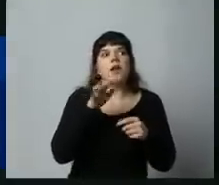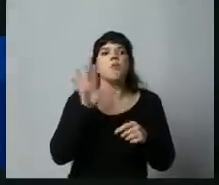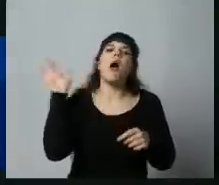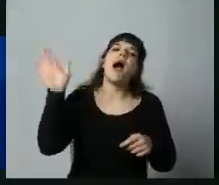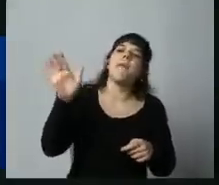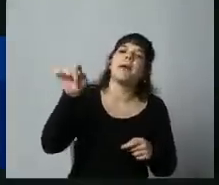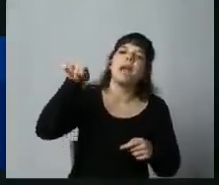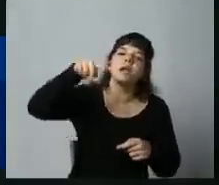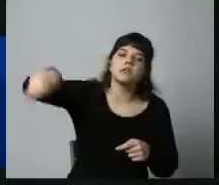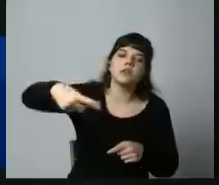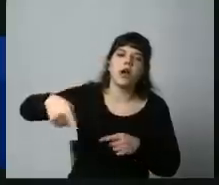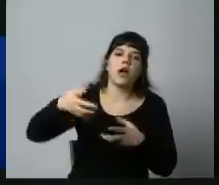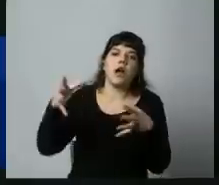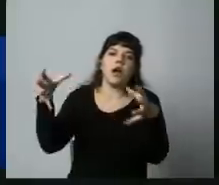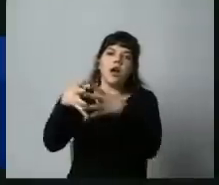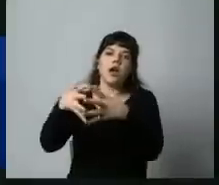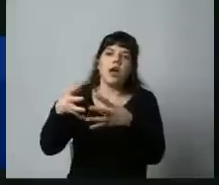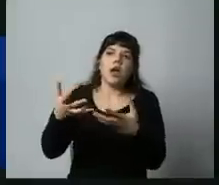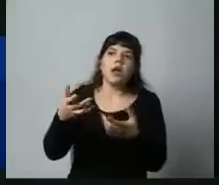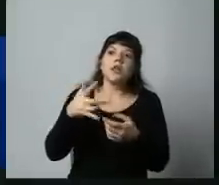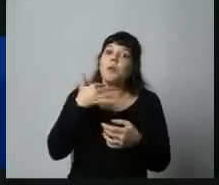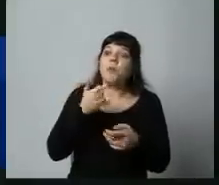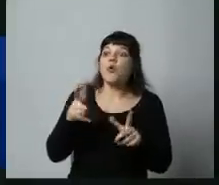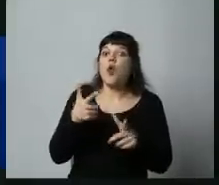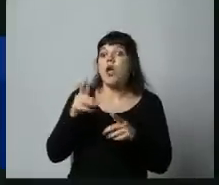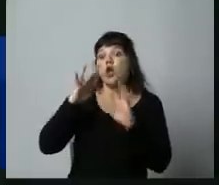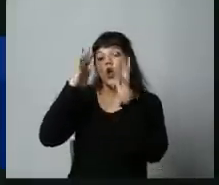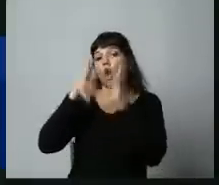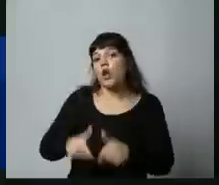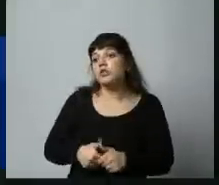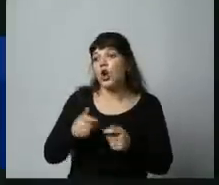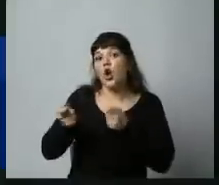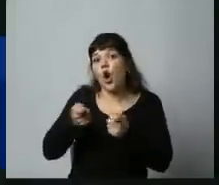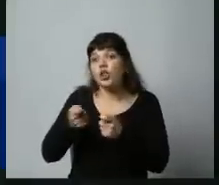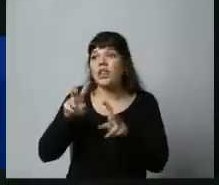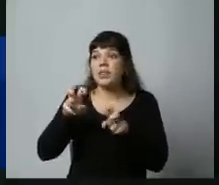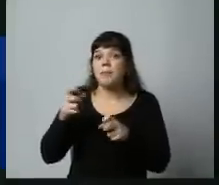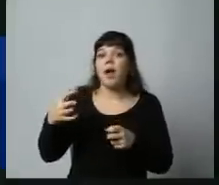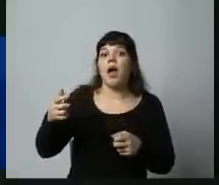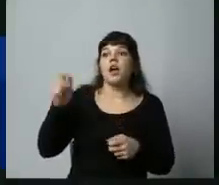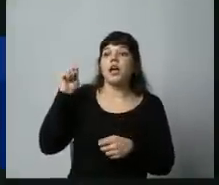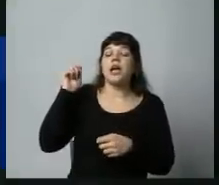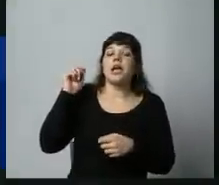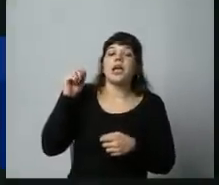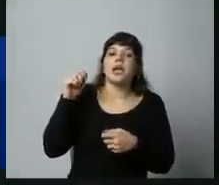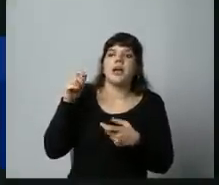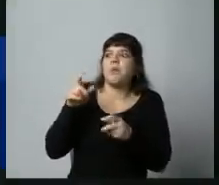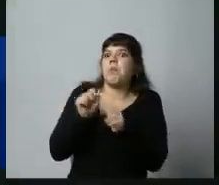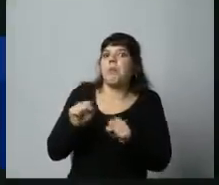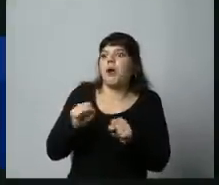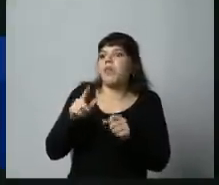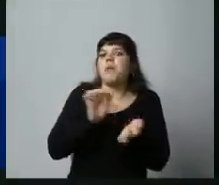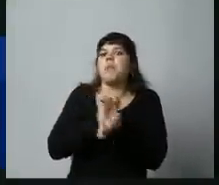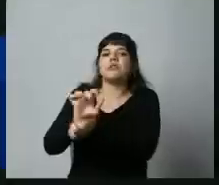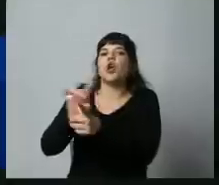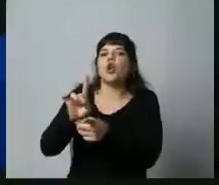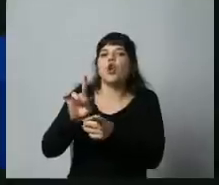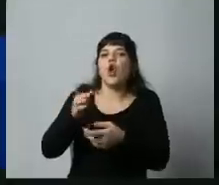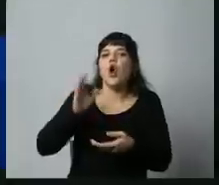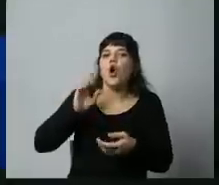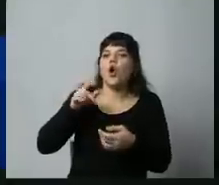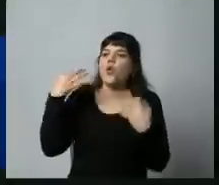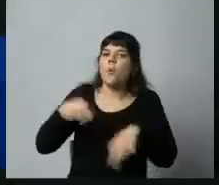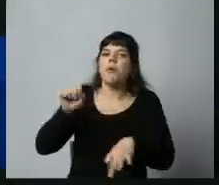del tribunal supremo electoral de que si no toman medidas contra el movimiento al socialismo para proscribir lo pueden terminar presos por no cumplir con sus